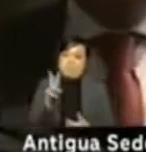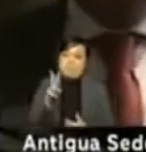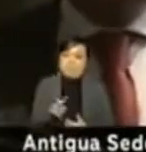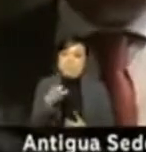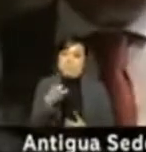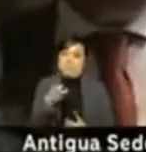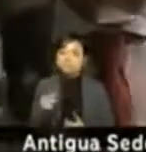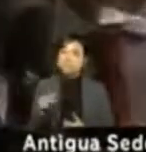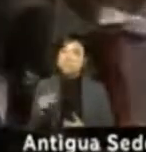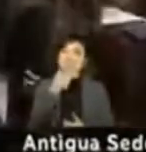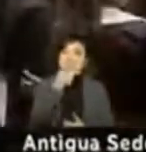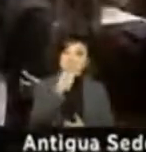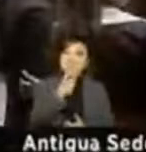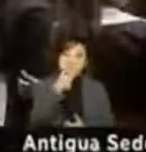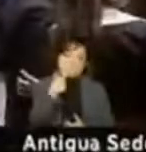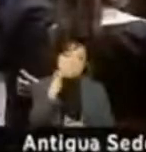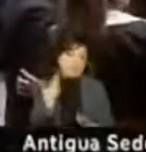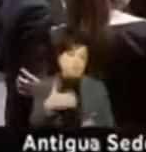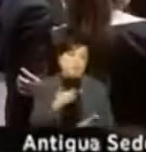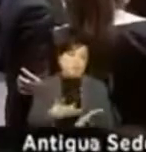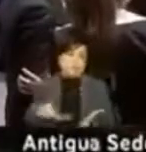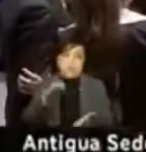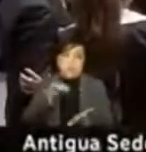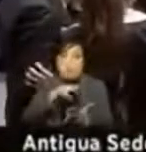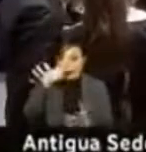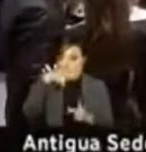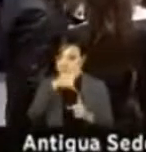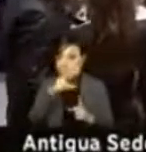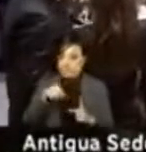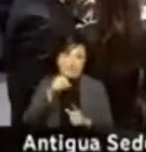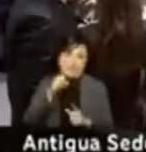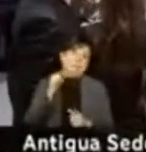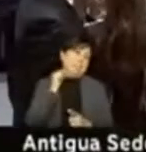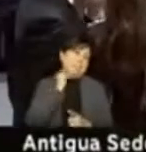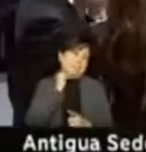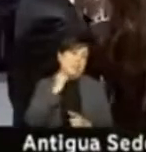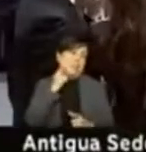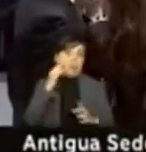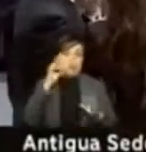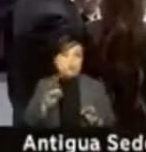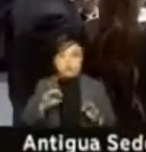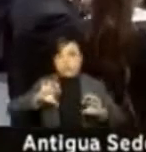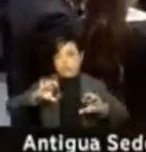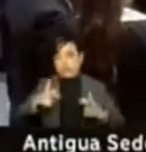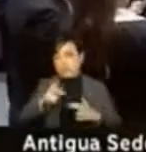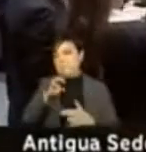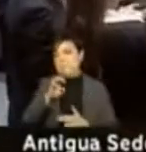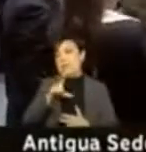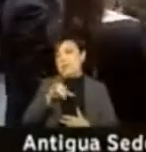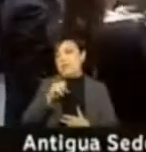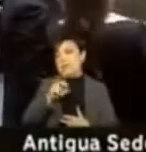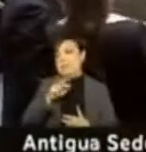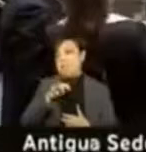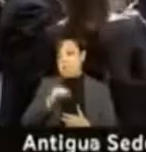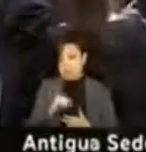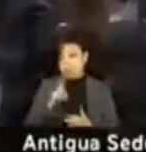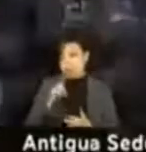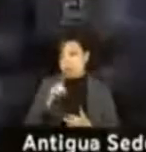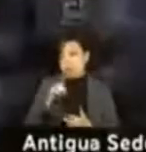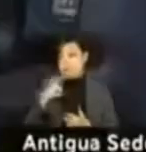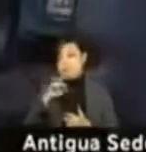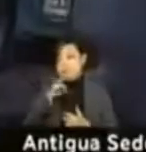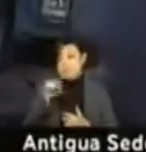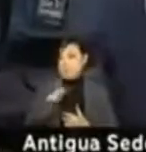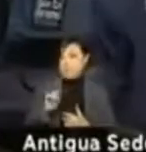se tense así la cuerda. Yo creo que al propio Ricardo Monreal no le conviene tensar así la cuerda. Yo creo que él tiene que